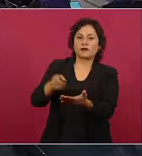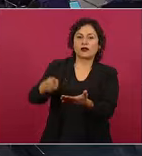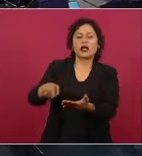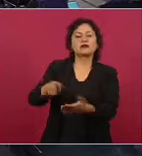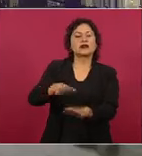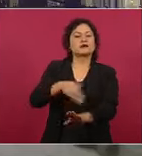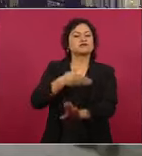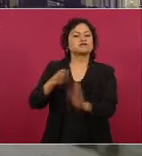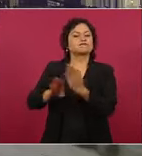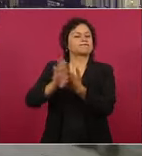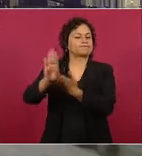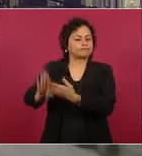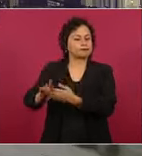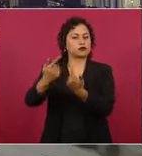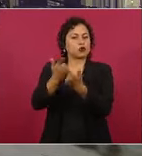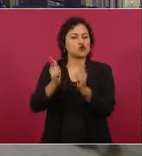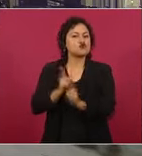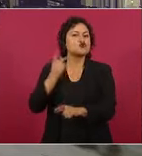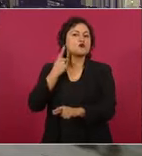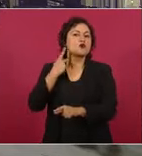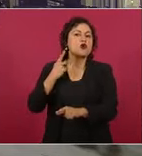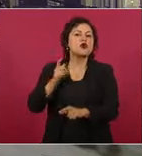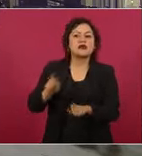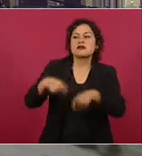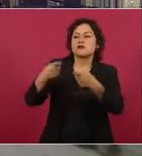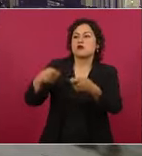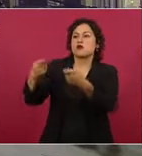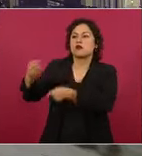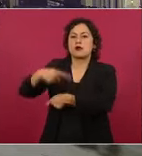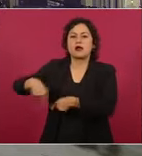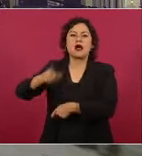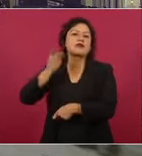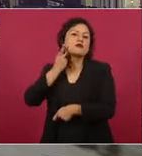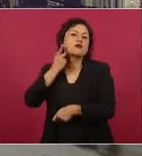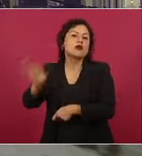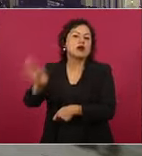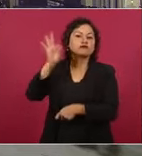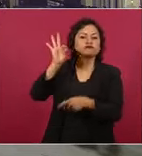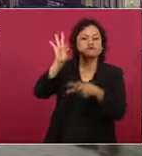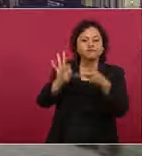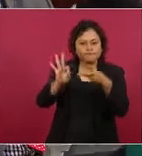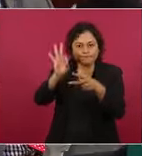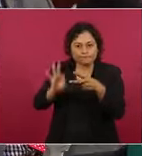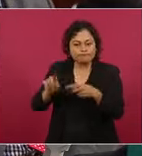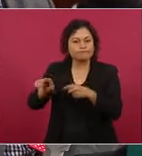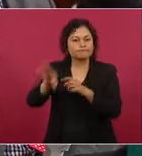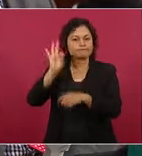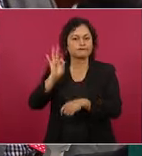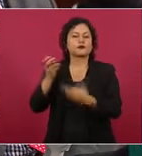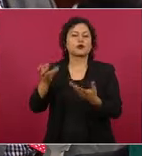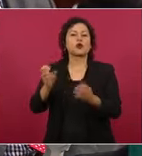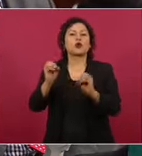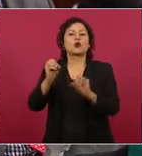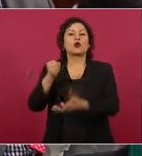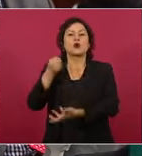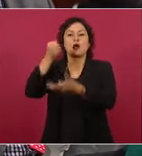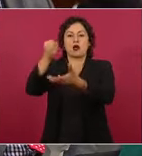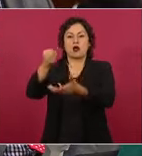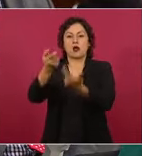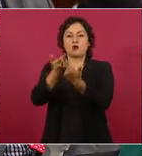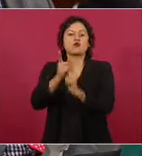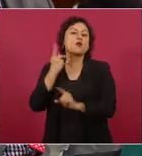reducción naturalmente de las posiciones plurinominales, la disminución de los recursos para los partidos políticos